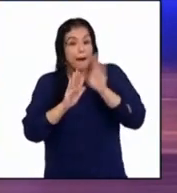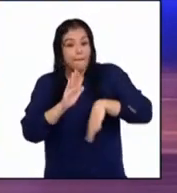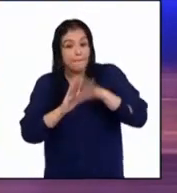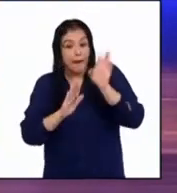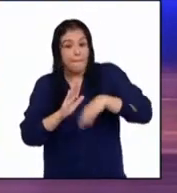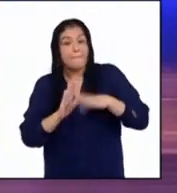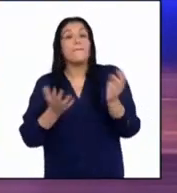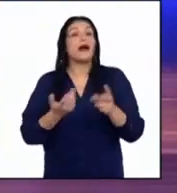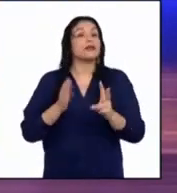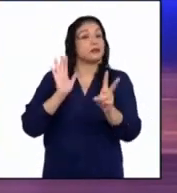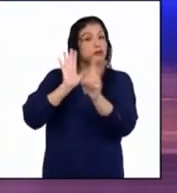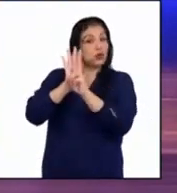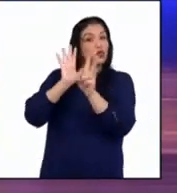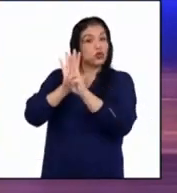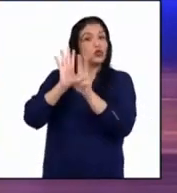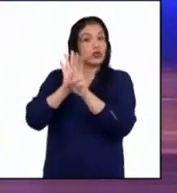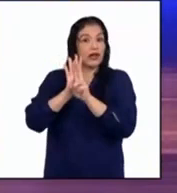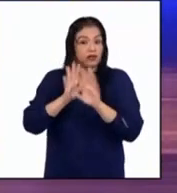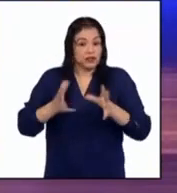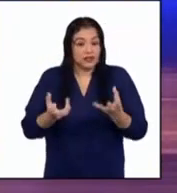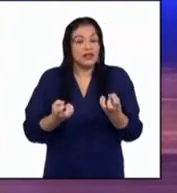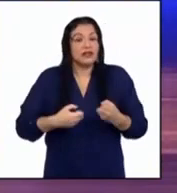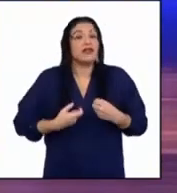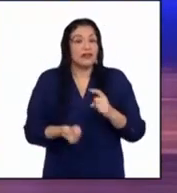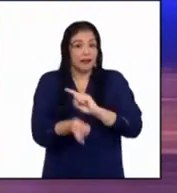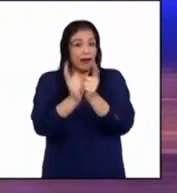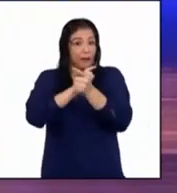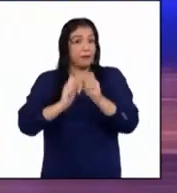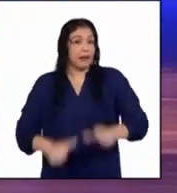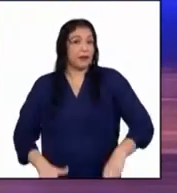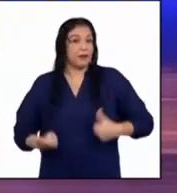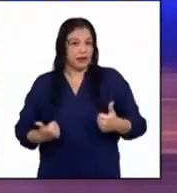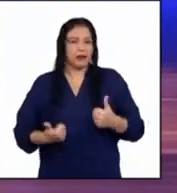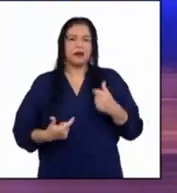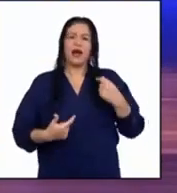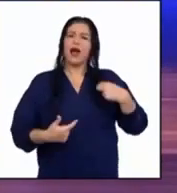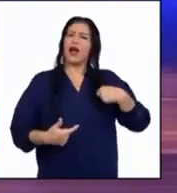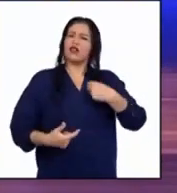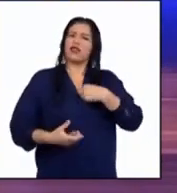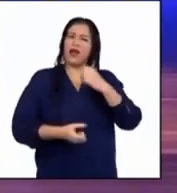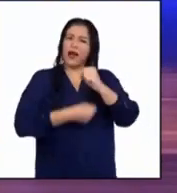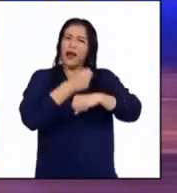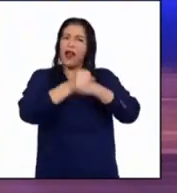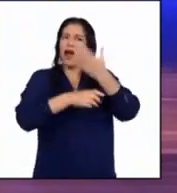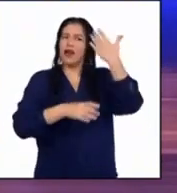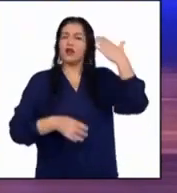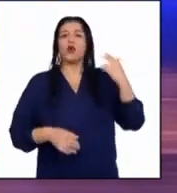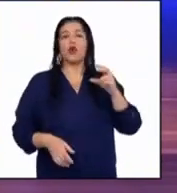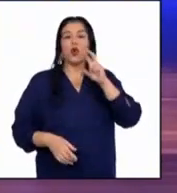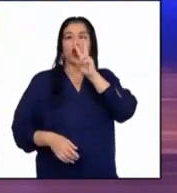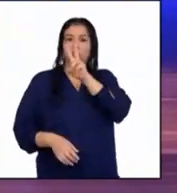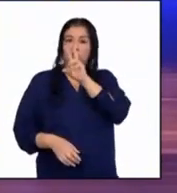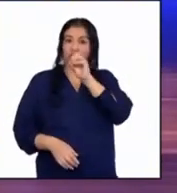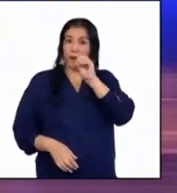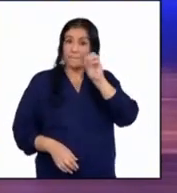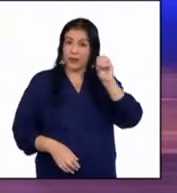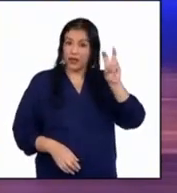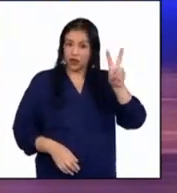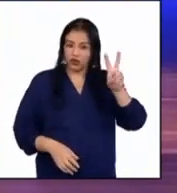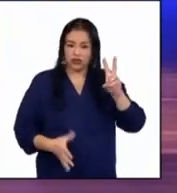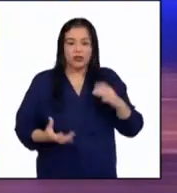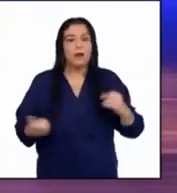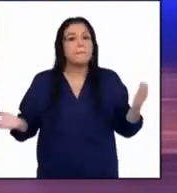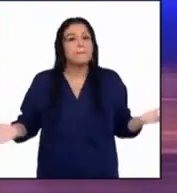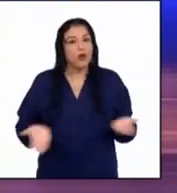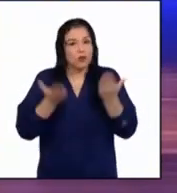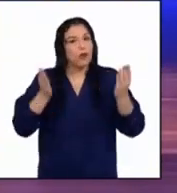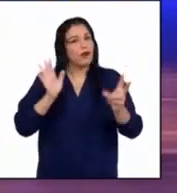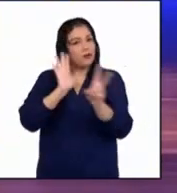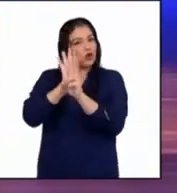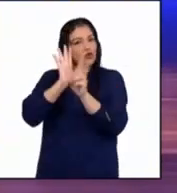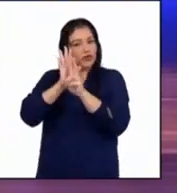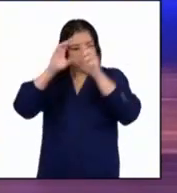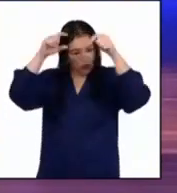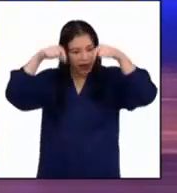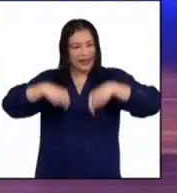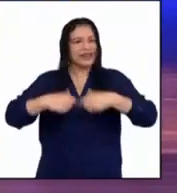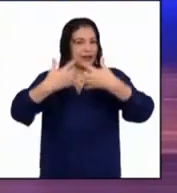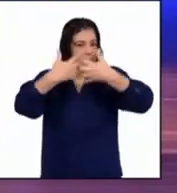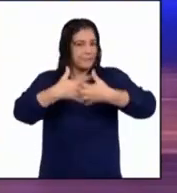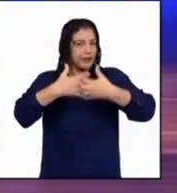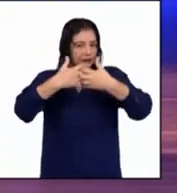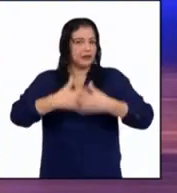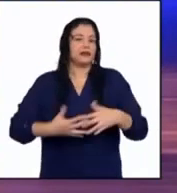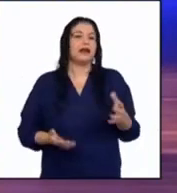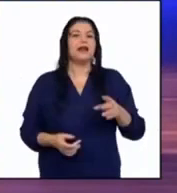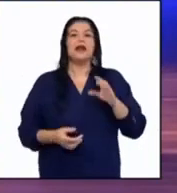través del voluntariado. Nosotros, en el año 2002, decidimos comenzar a promover el voluntariado corporativo en el Perú. Le tocamos